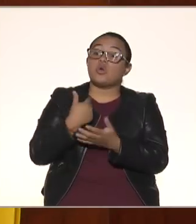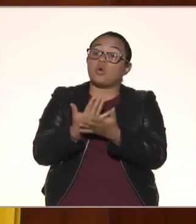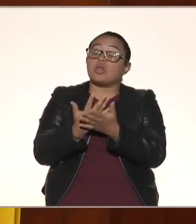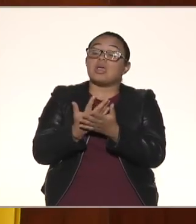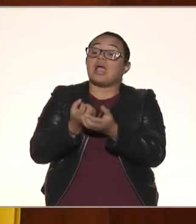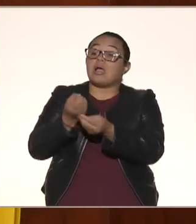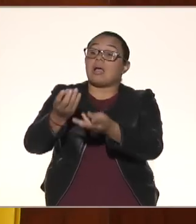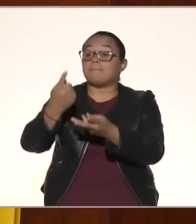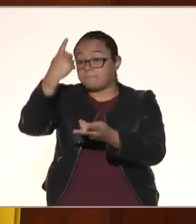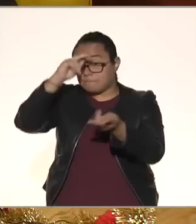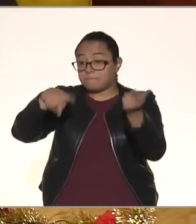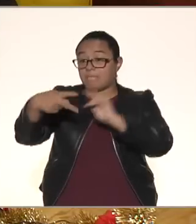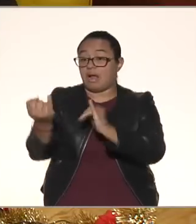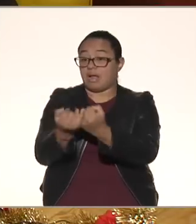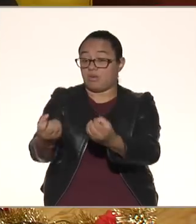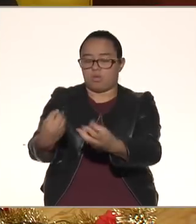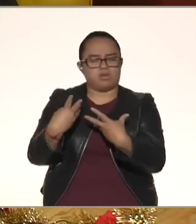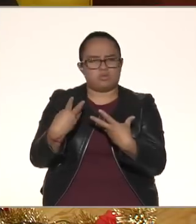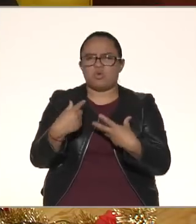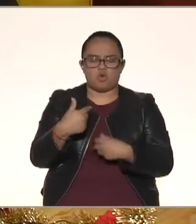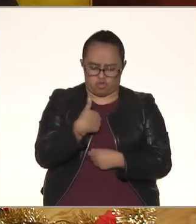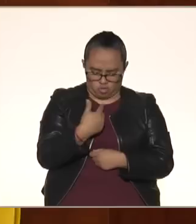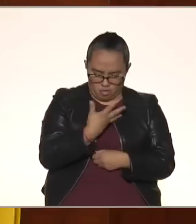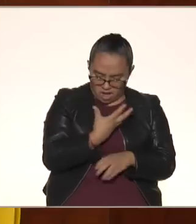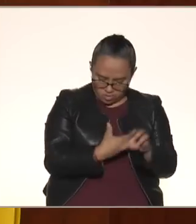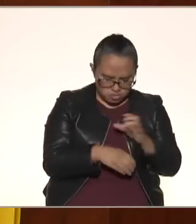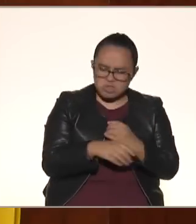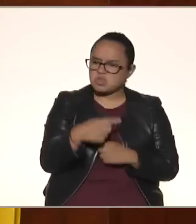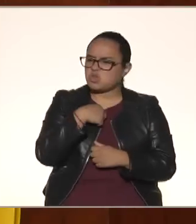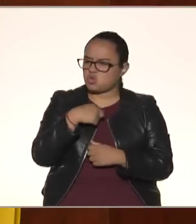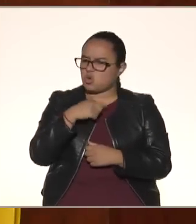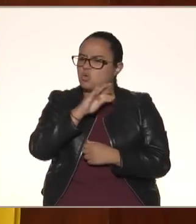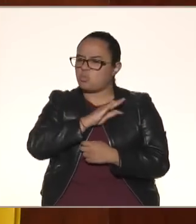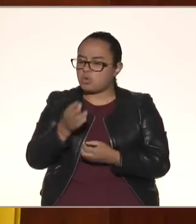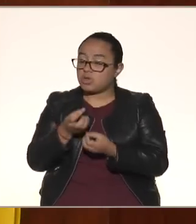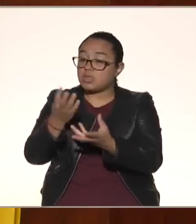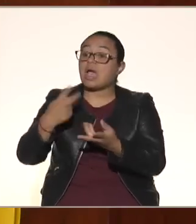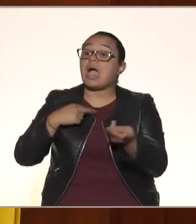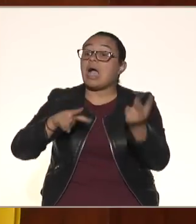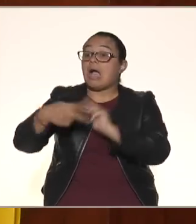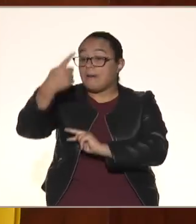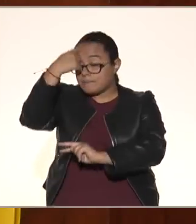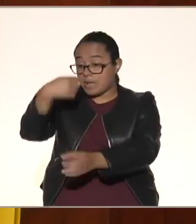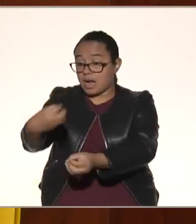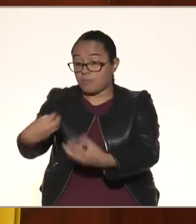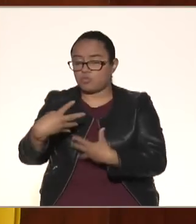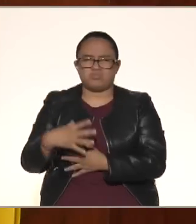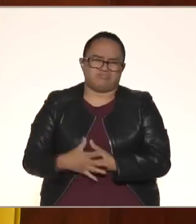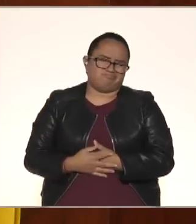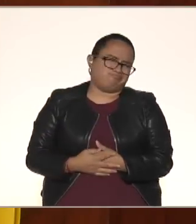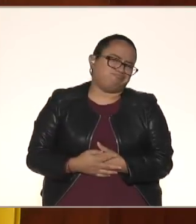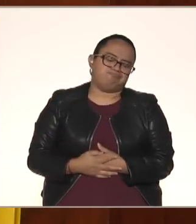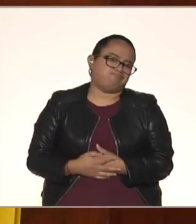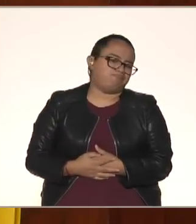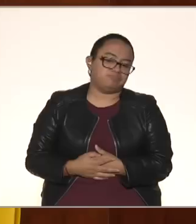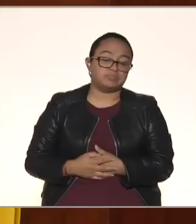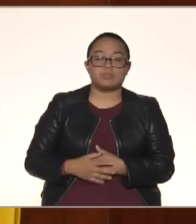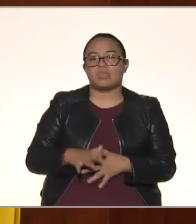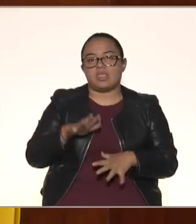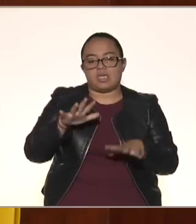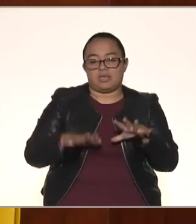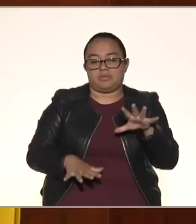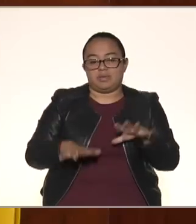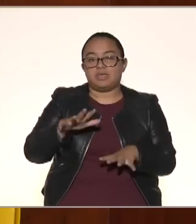algo a cambio, lo damos porque lo tenemos, no por esperar algo a cambio. De pronto se